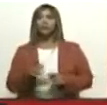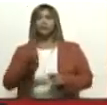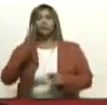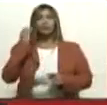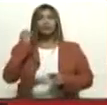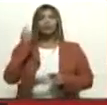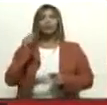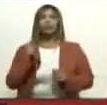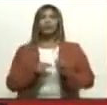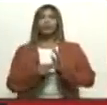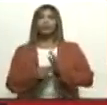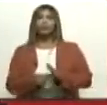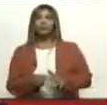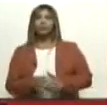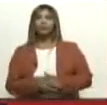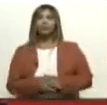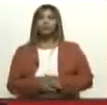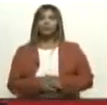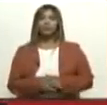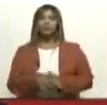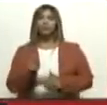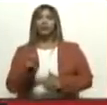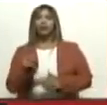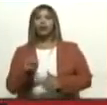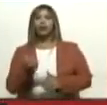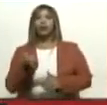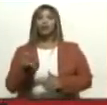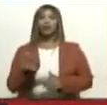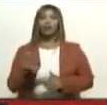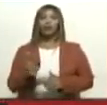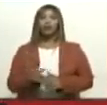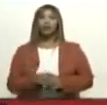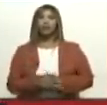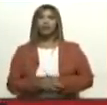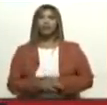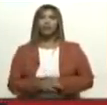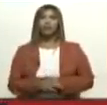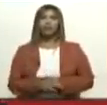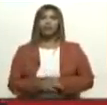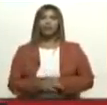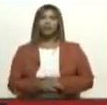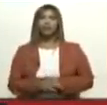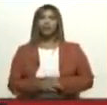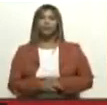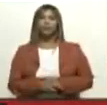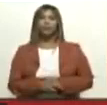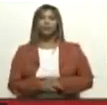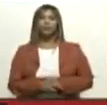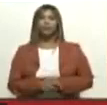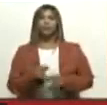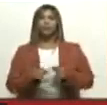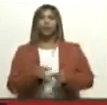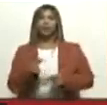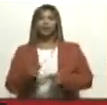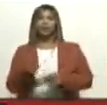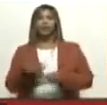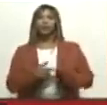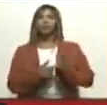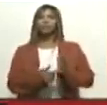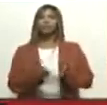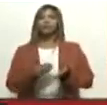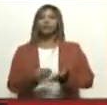poeta, también se va a presentar. Ana María Oviedo, Palomares va a estar mañana presentando su